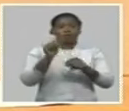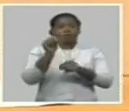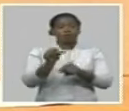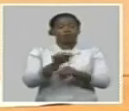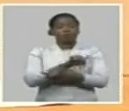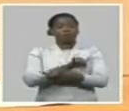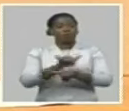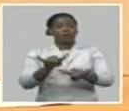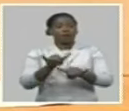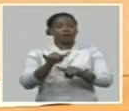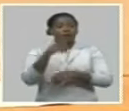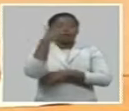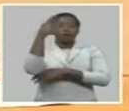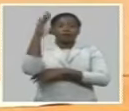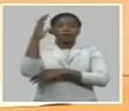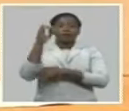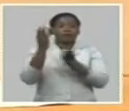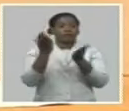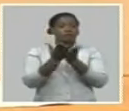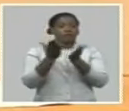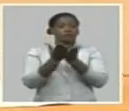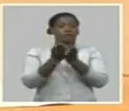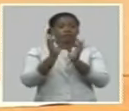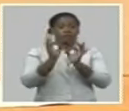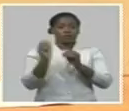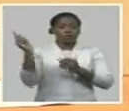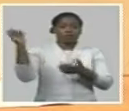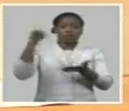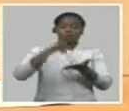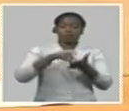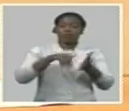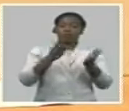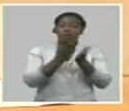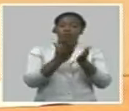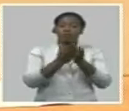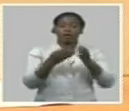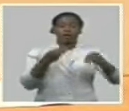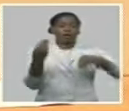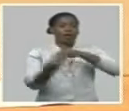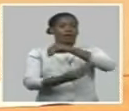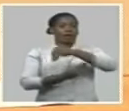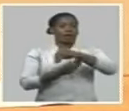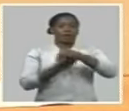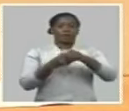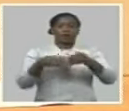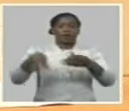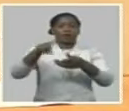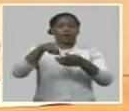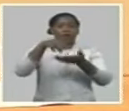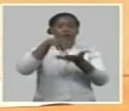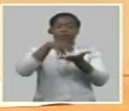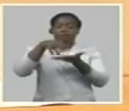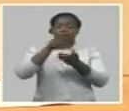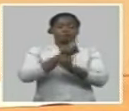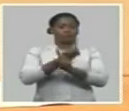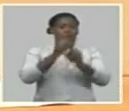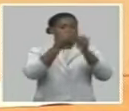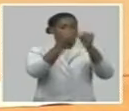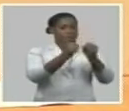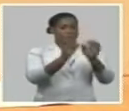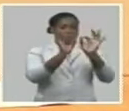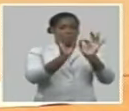pero ha existido disposición de los turistas que tenemos en estas condiciones y también de los dueños de esas viviendas